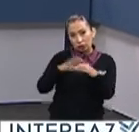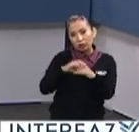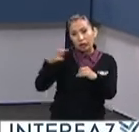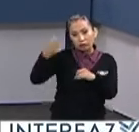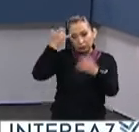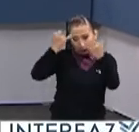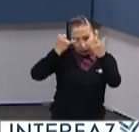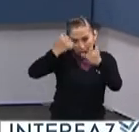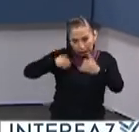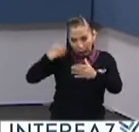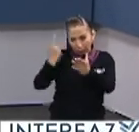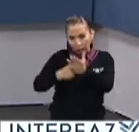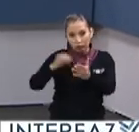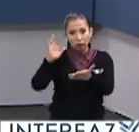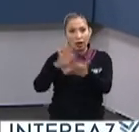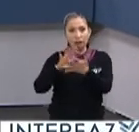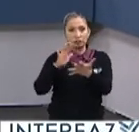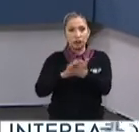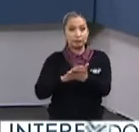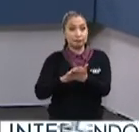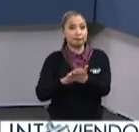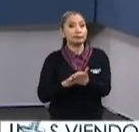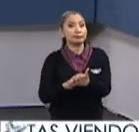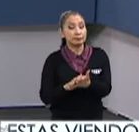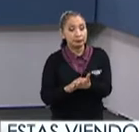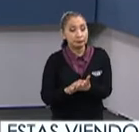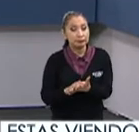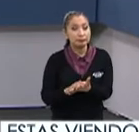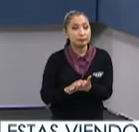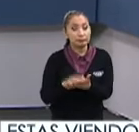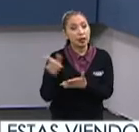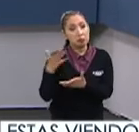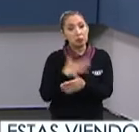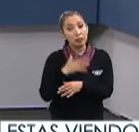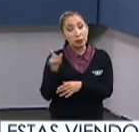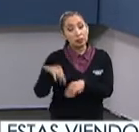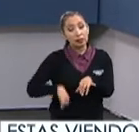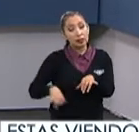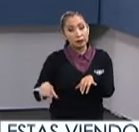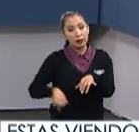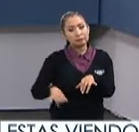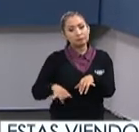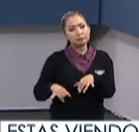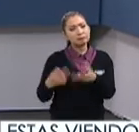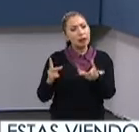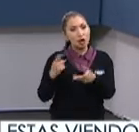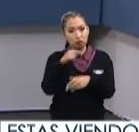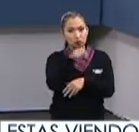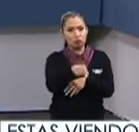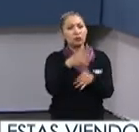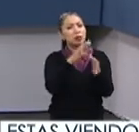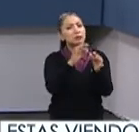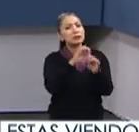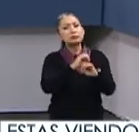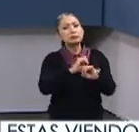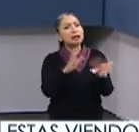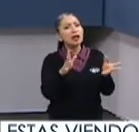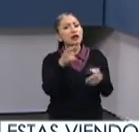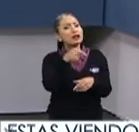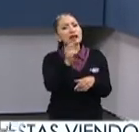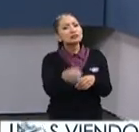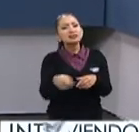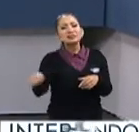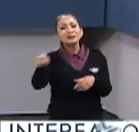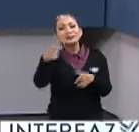emprenden ellos en los sistemas penitenciarios. Y bueno, pues es muy interesante, pero quiero mejor que tú nos expliques de